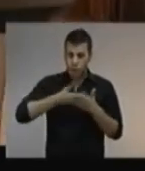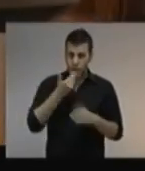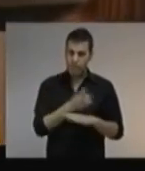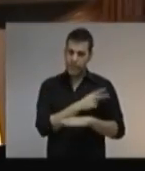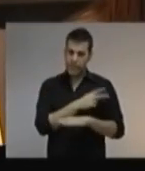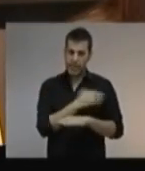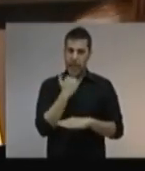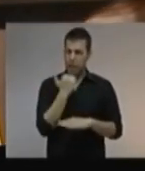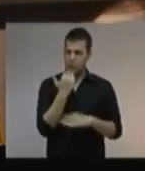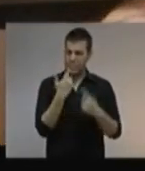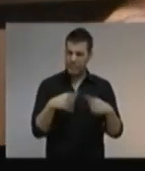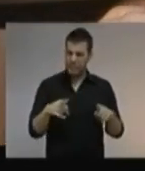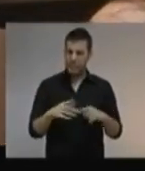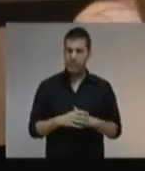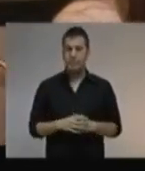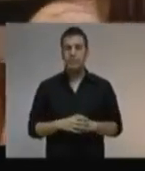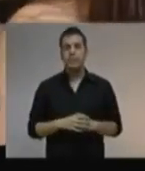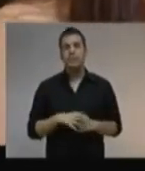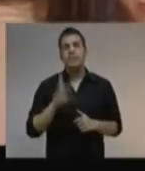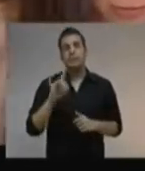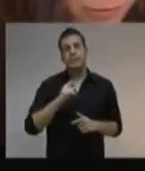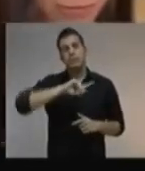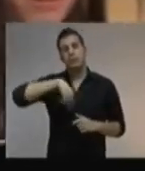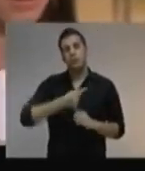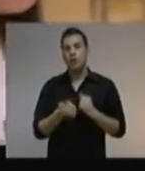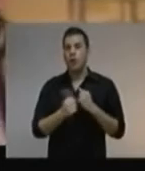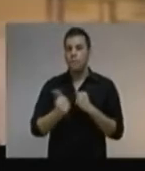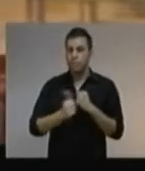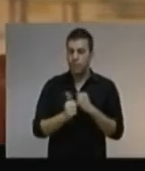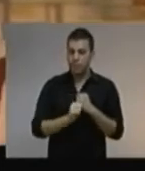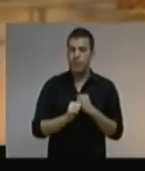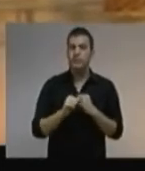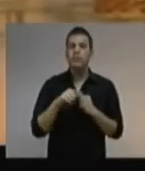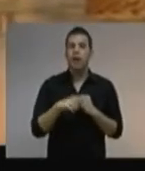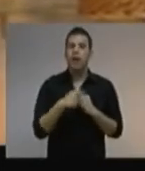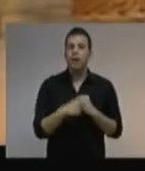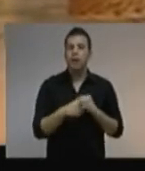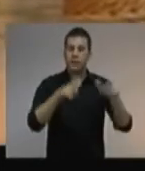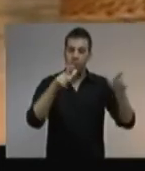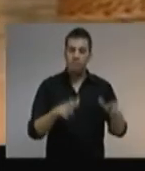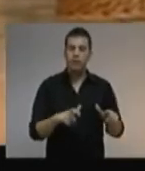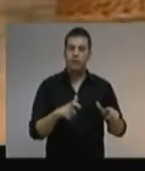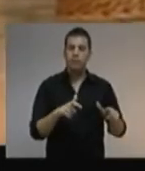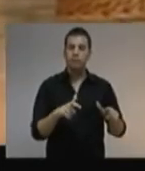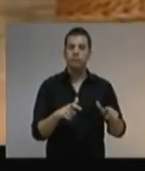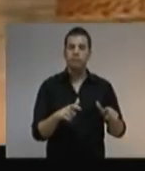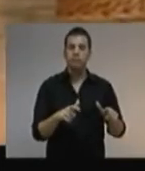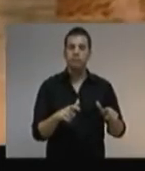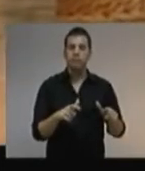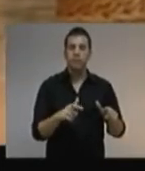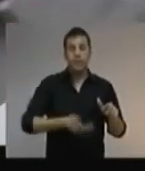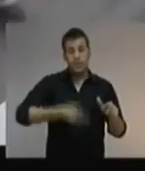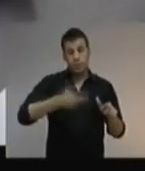un toque diferente, ¿no? Sí, ahí ya vemos que en nuestra papa se vuelve a repetir otra vez en el plato.